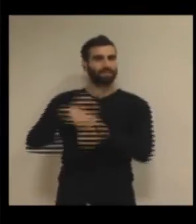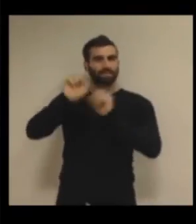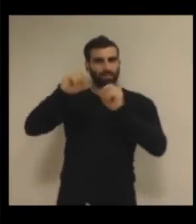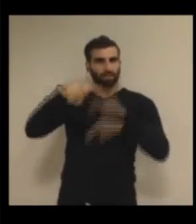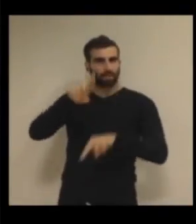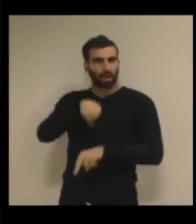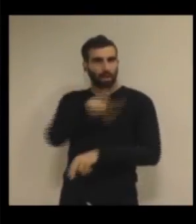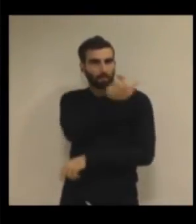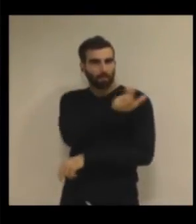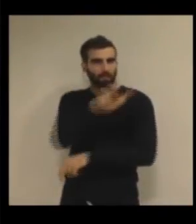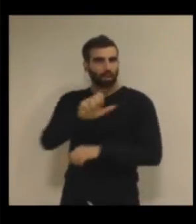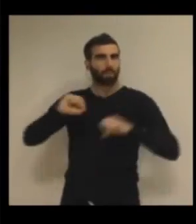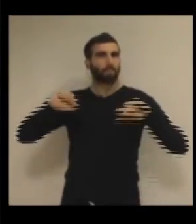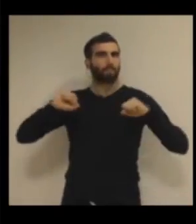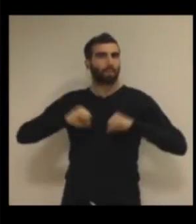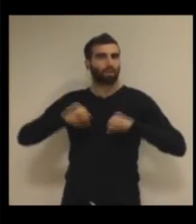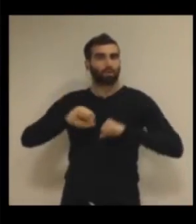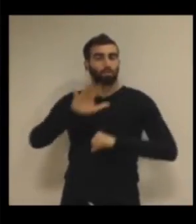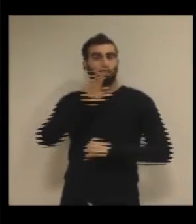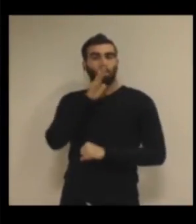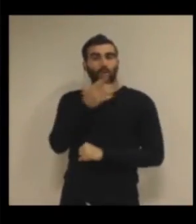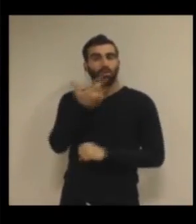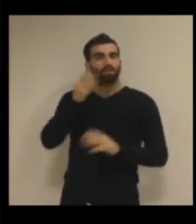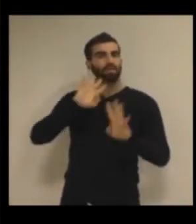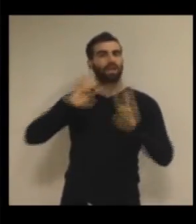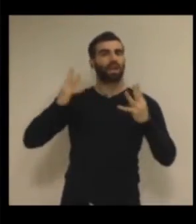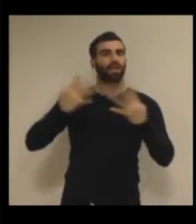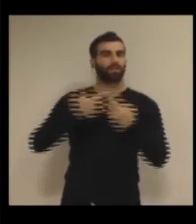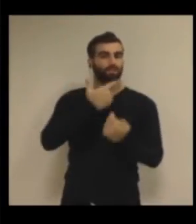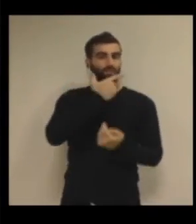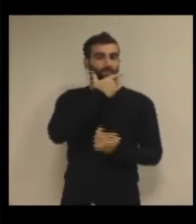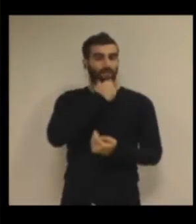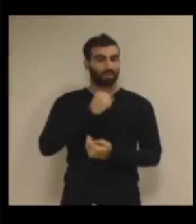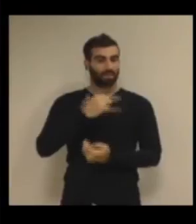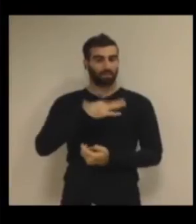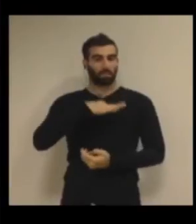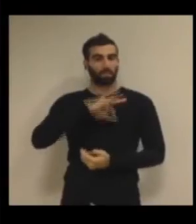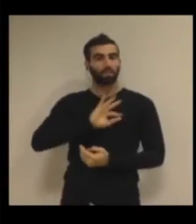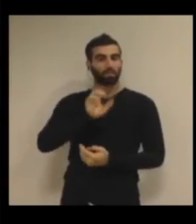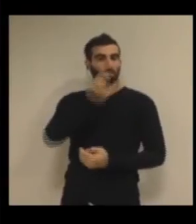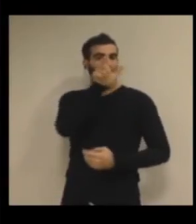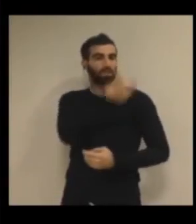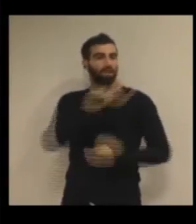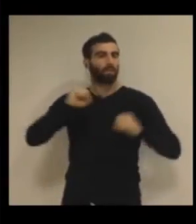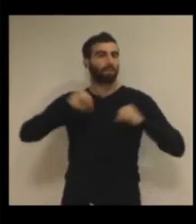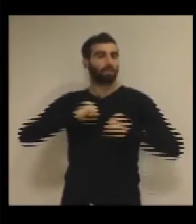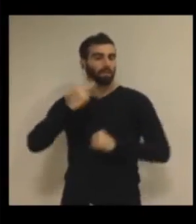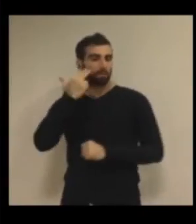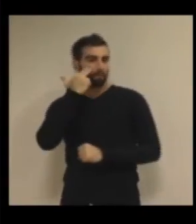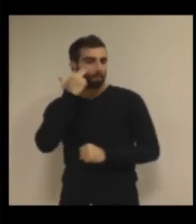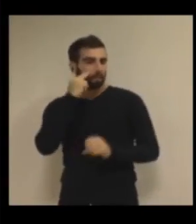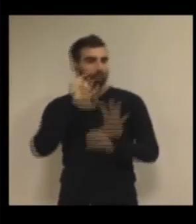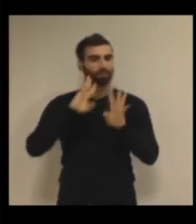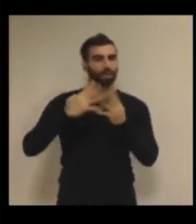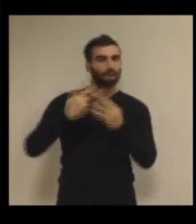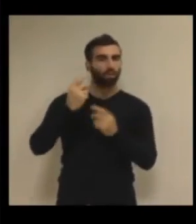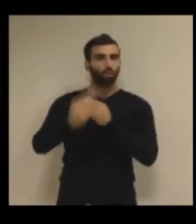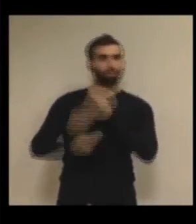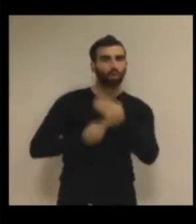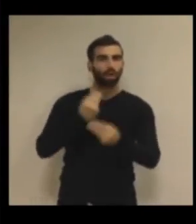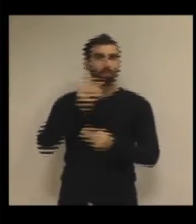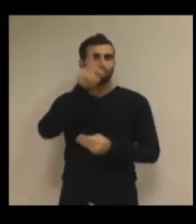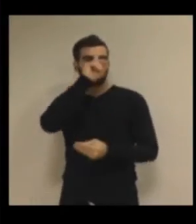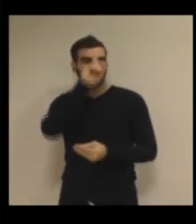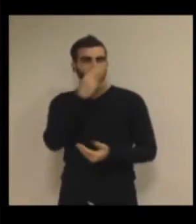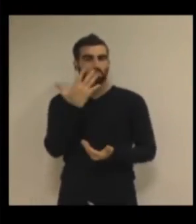mucho más fácil y romper esos miedos que todos a veces tenemos para hacer una gestión telemática, ¿no? Entonces, a través de estos medios